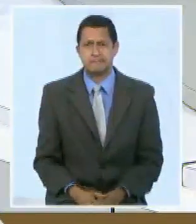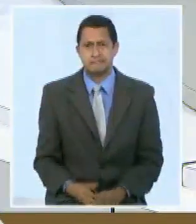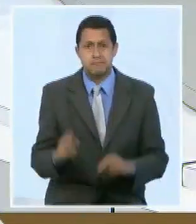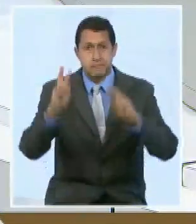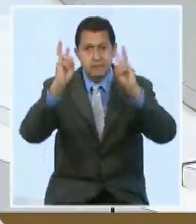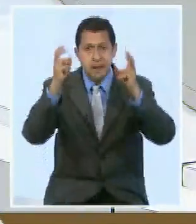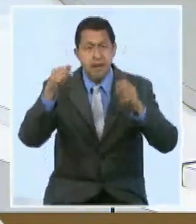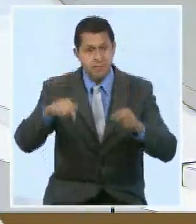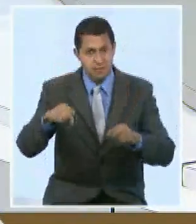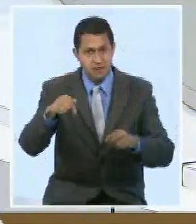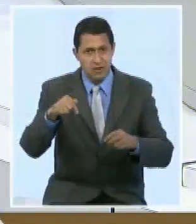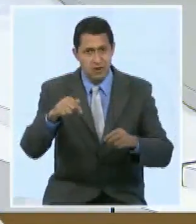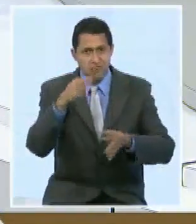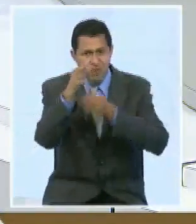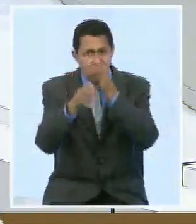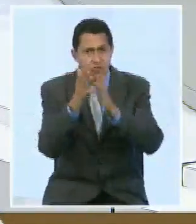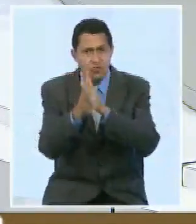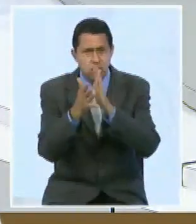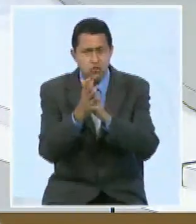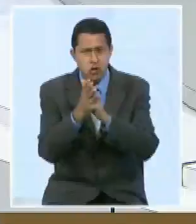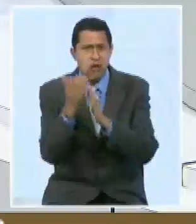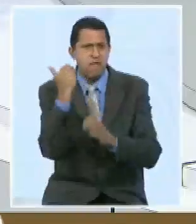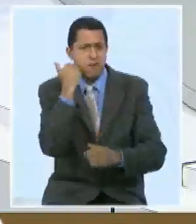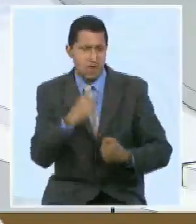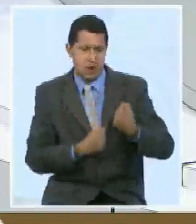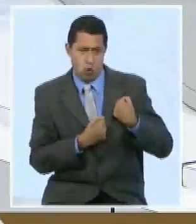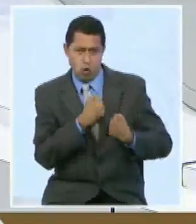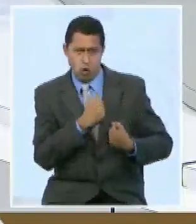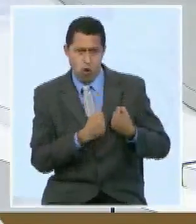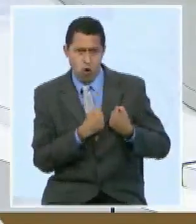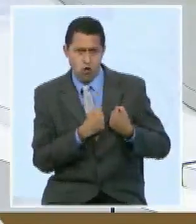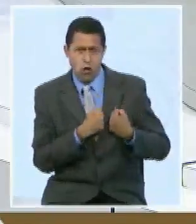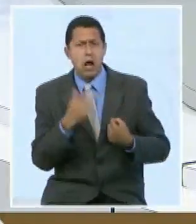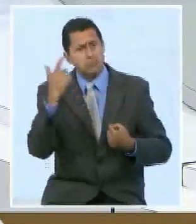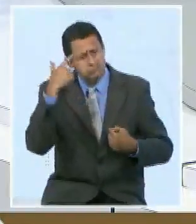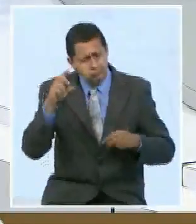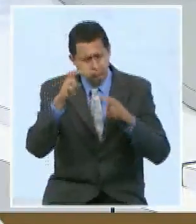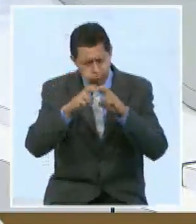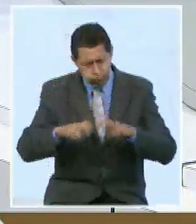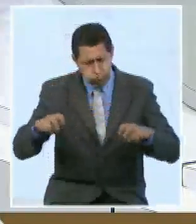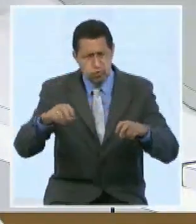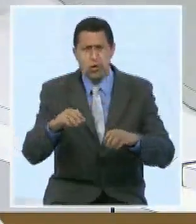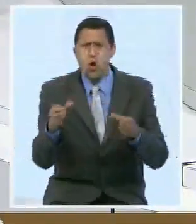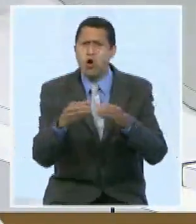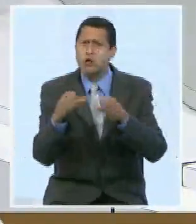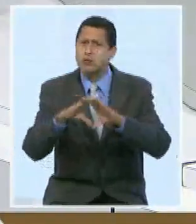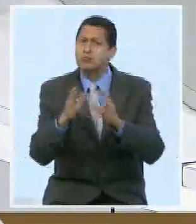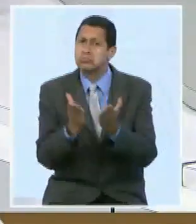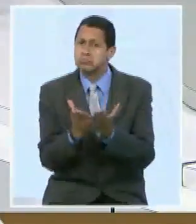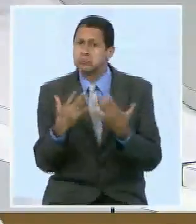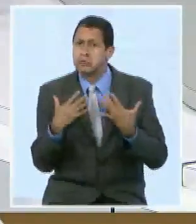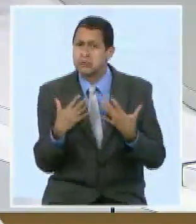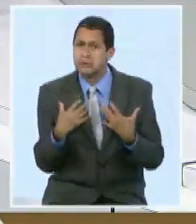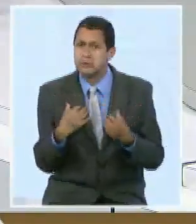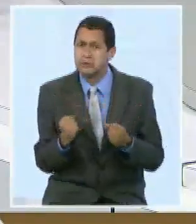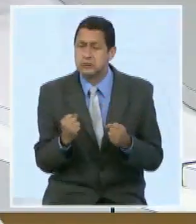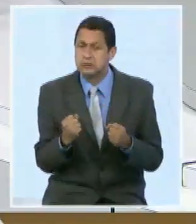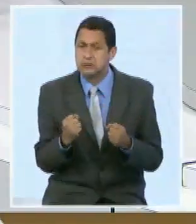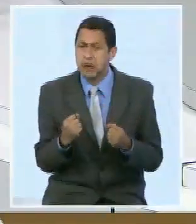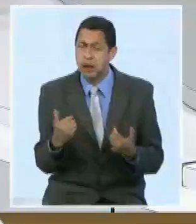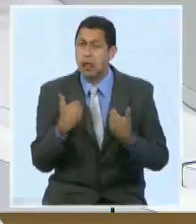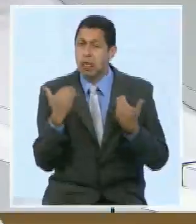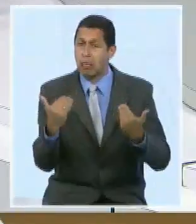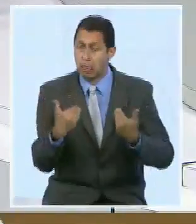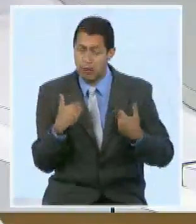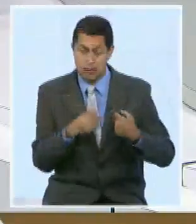tema de hoy conversaremos sobre las enfermedades coronarias y es que según estudios de la organización mundial de la salud nuevas afecciones